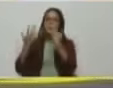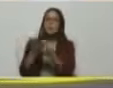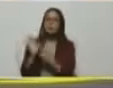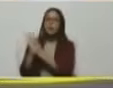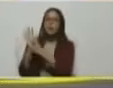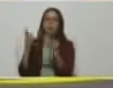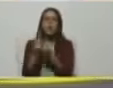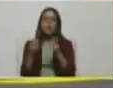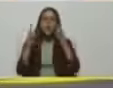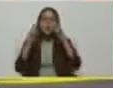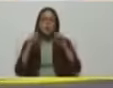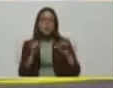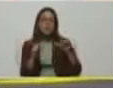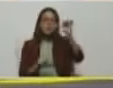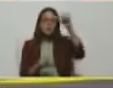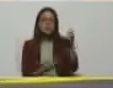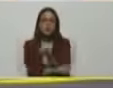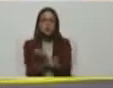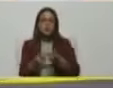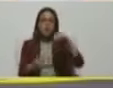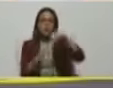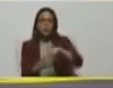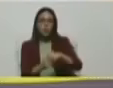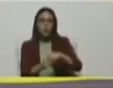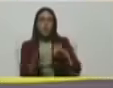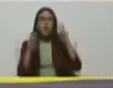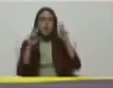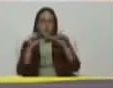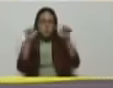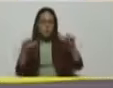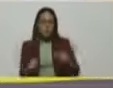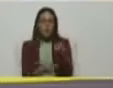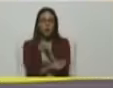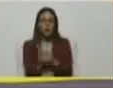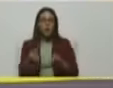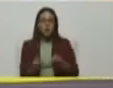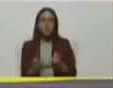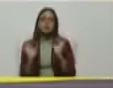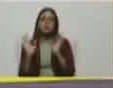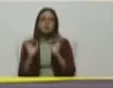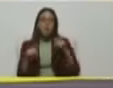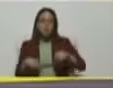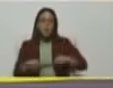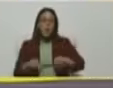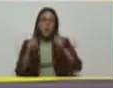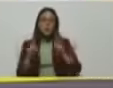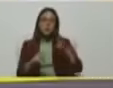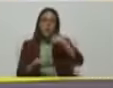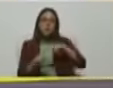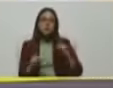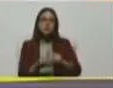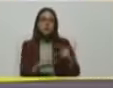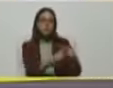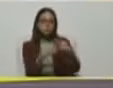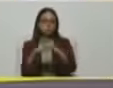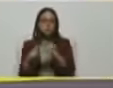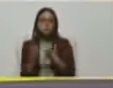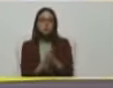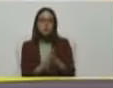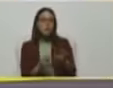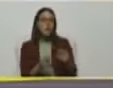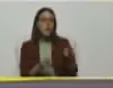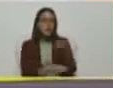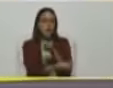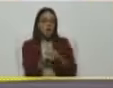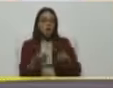su nuevo desarrollo económico, con su nuevo modelo económico. Así que es la oportunidad para integrar las economías, Trinidad y